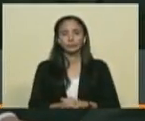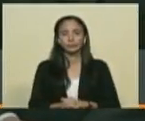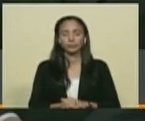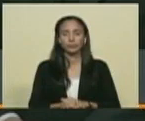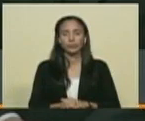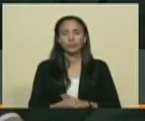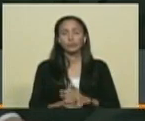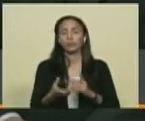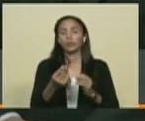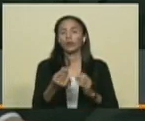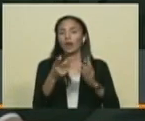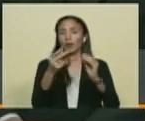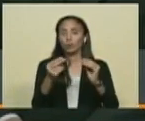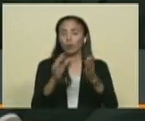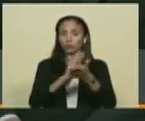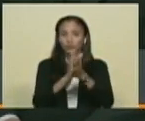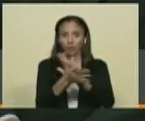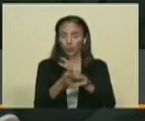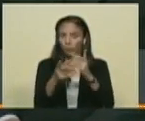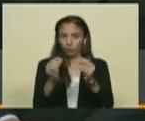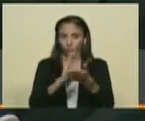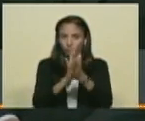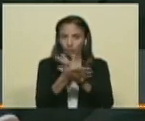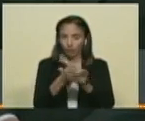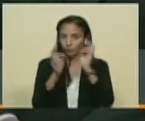no haber concluido en todos los temas,